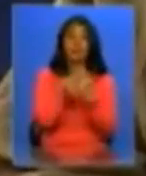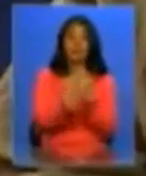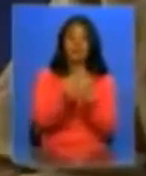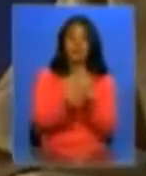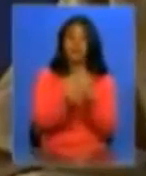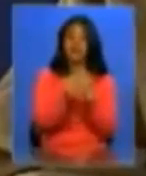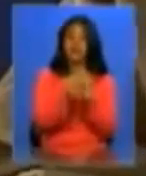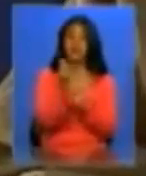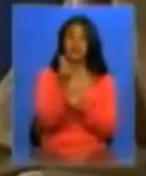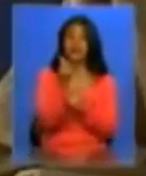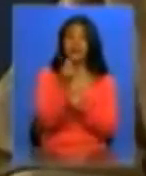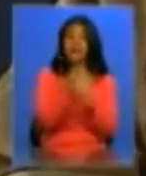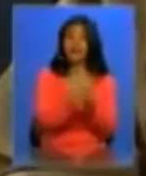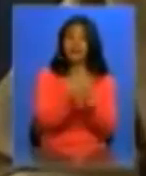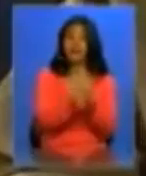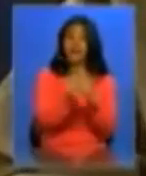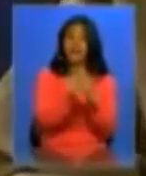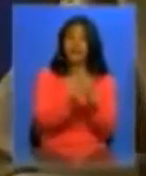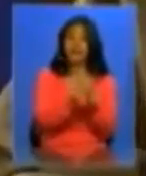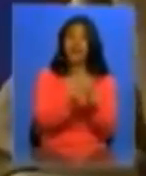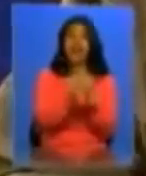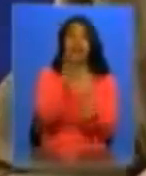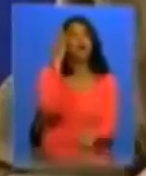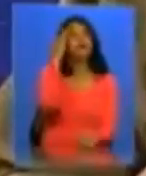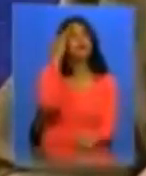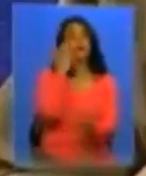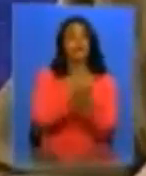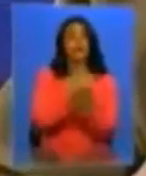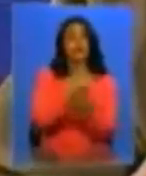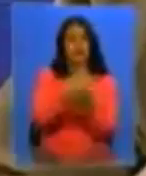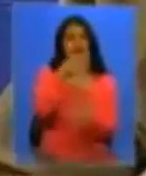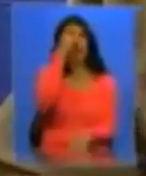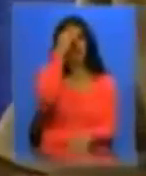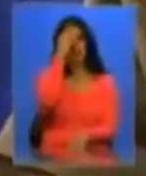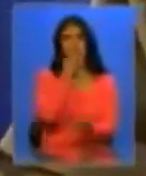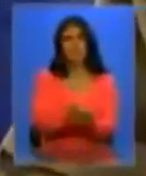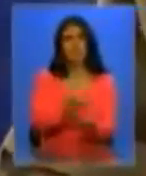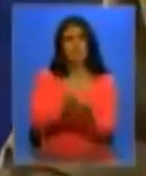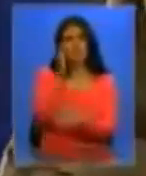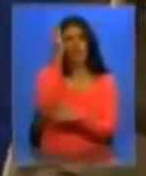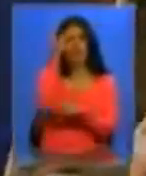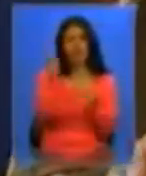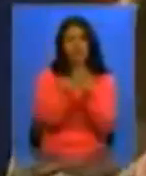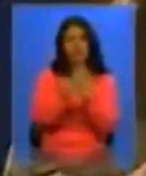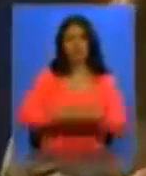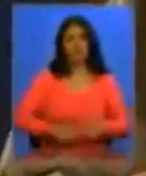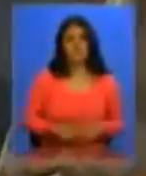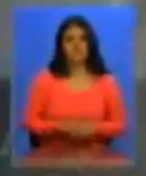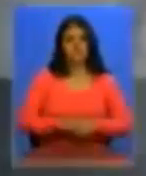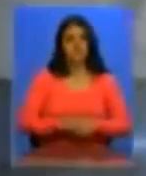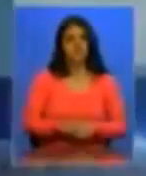saber economía. Que aprende un poquito de economía. Veamos el extracto de la charla magistral. Adelante.